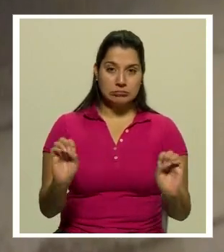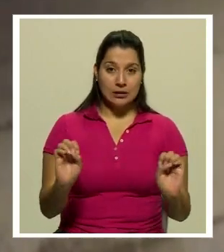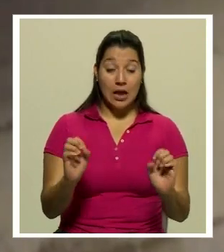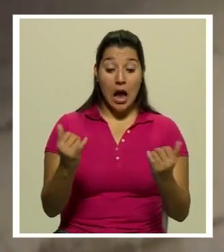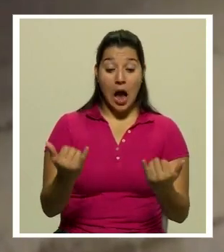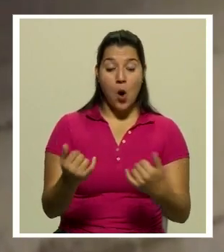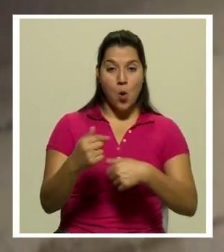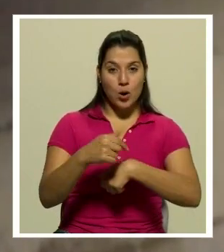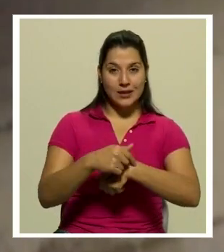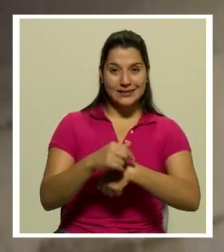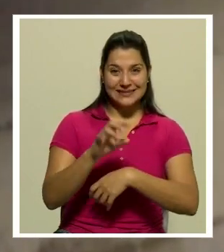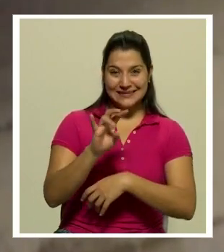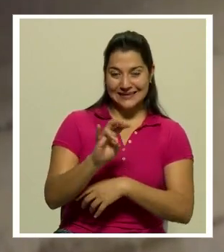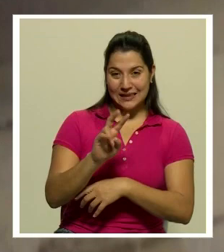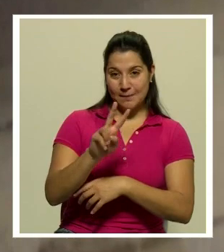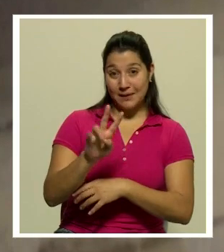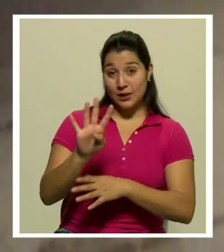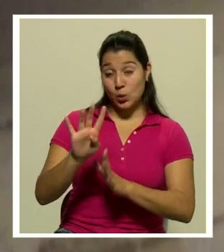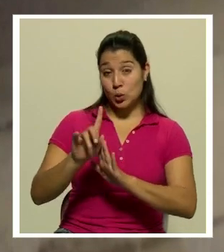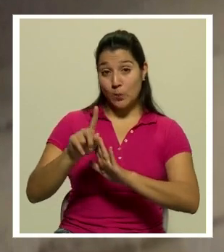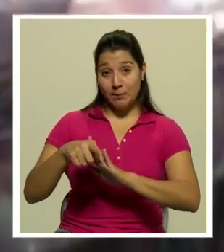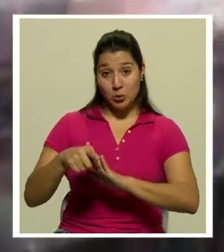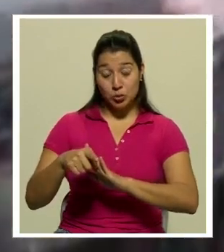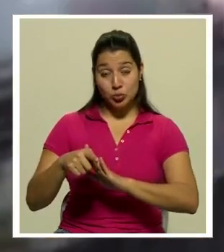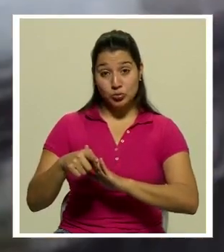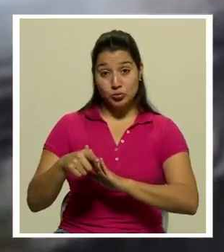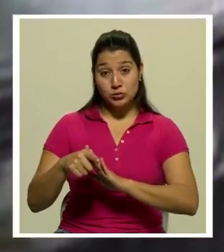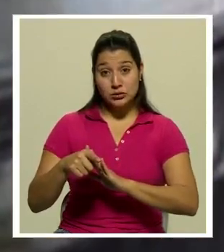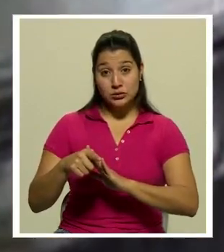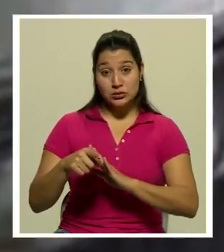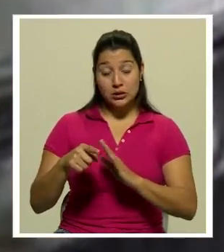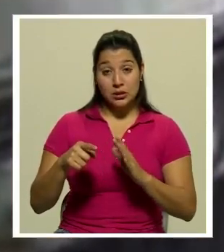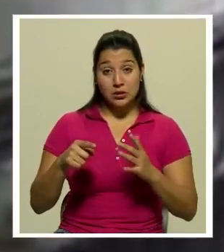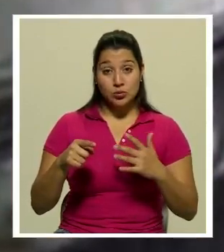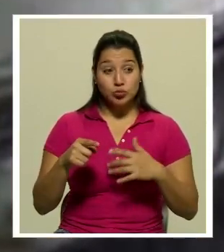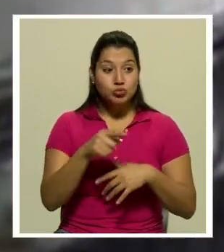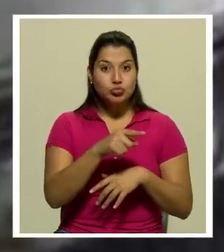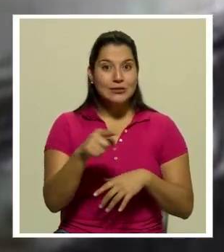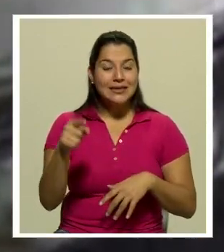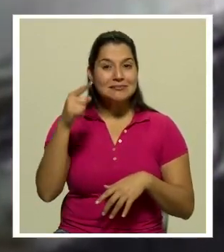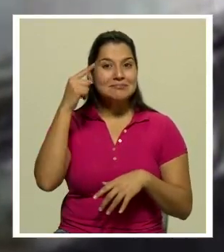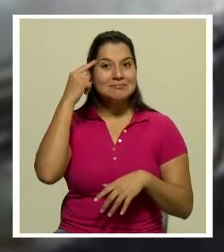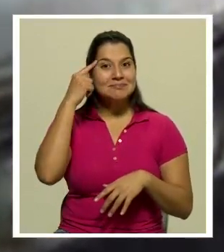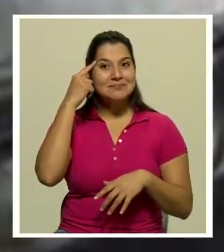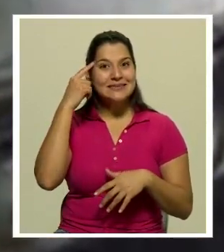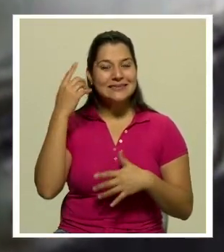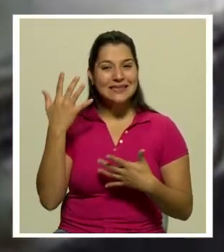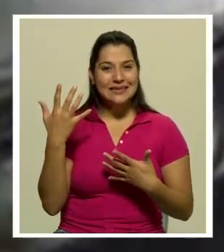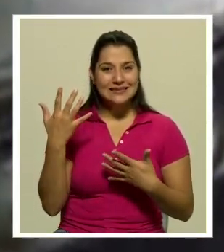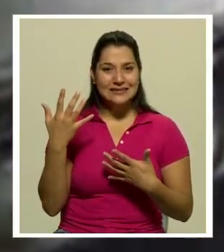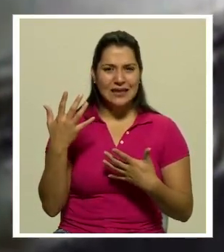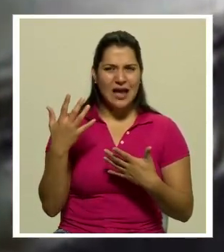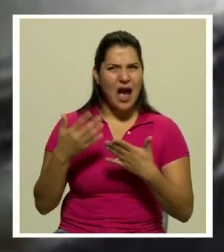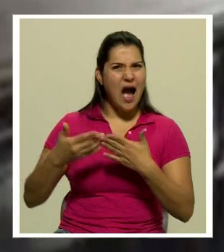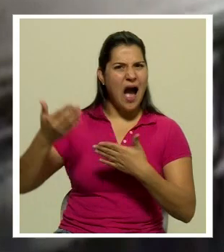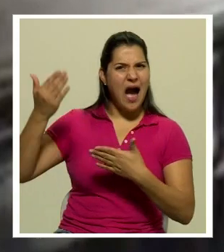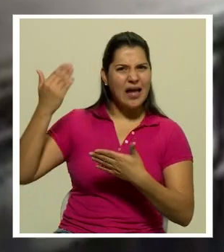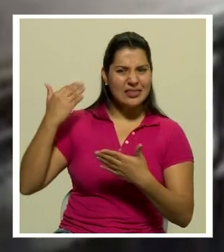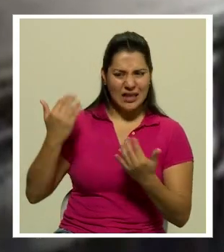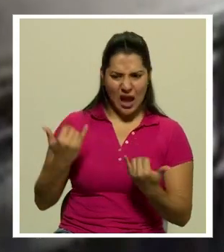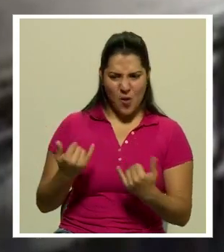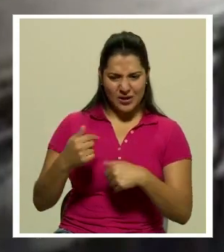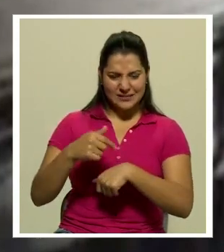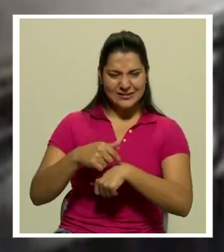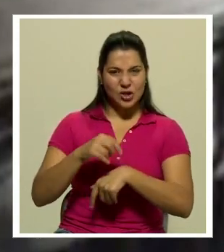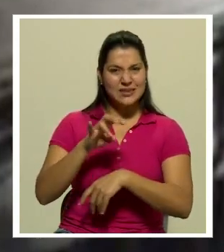las 7 de la noche con 24 minutos. Imagínense cualquiera de ustedes el tipo de tránsito que tendríamos